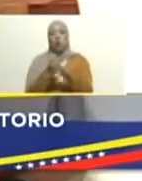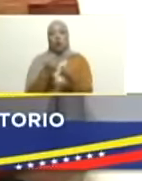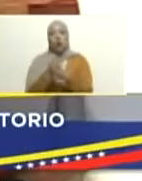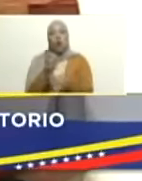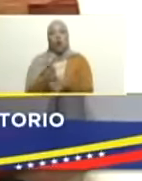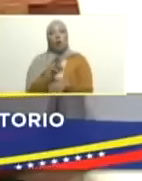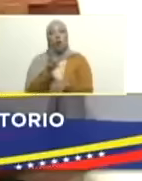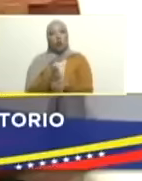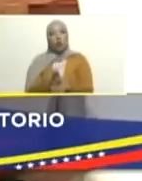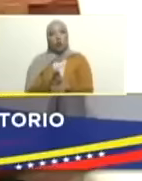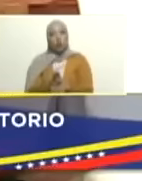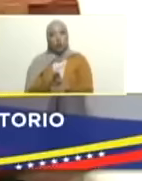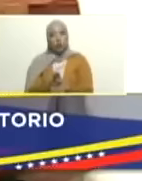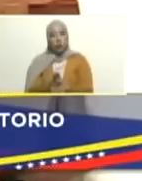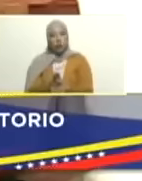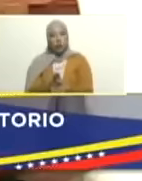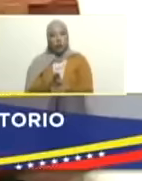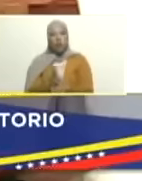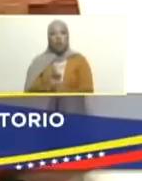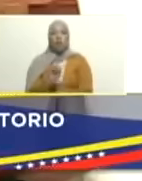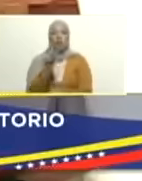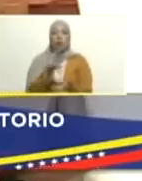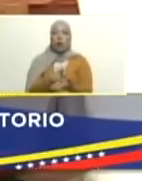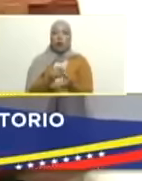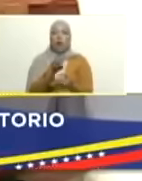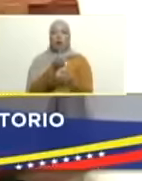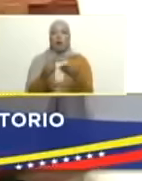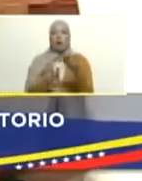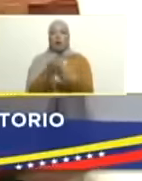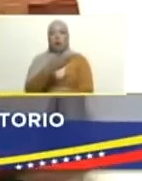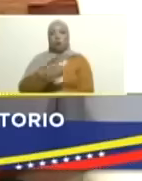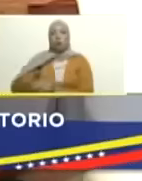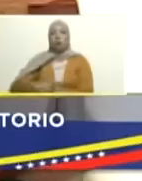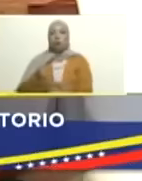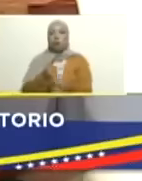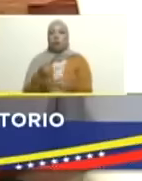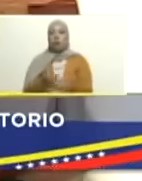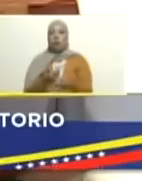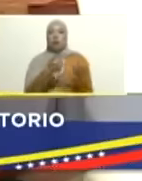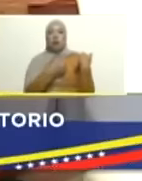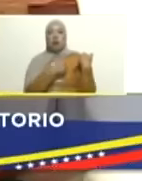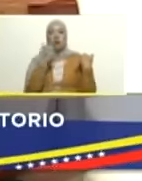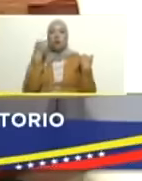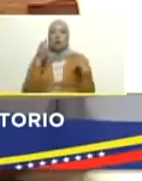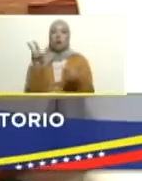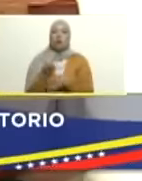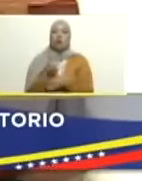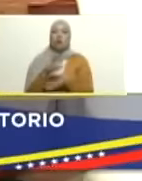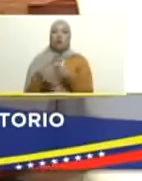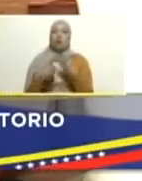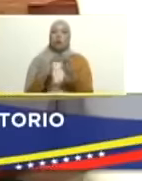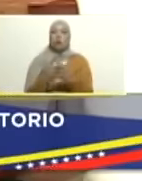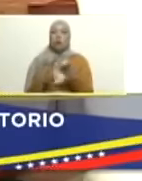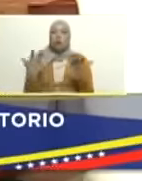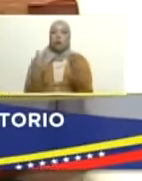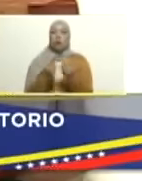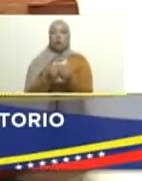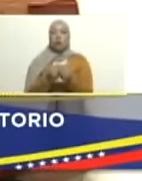sucedía. Está presente la vicepresidenta ejecutiva de la República Bolivariana de Venezuela,